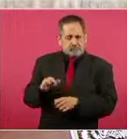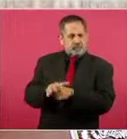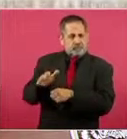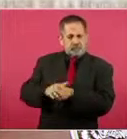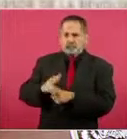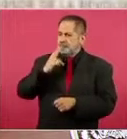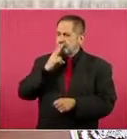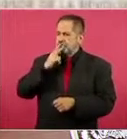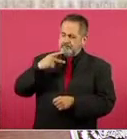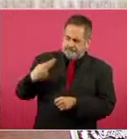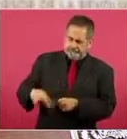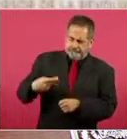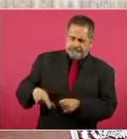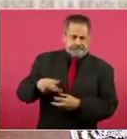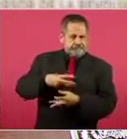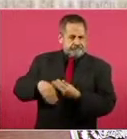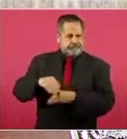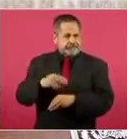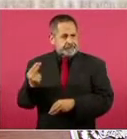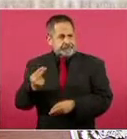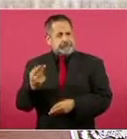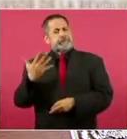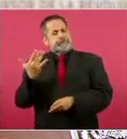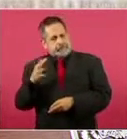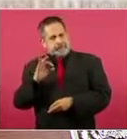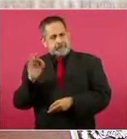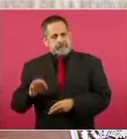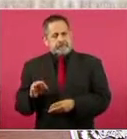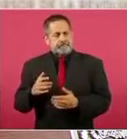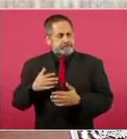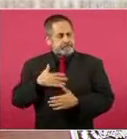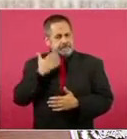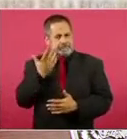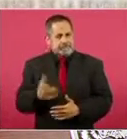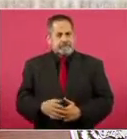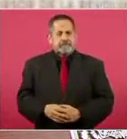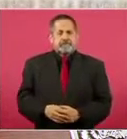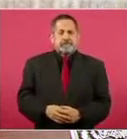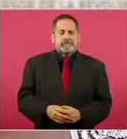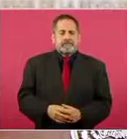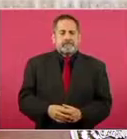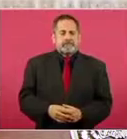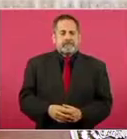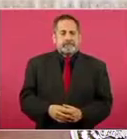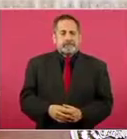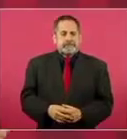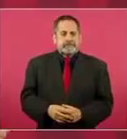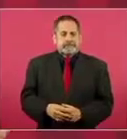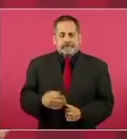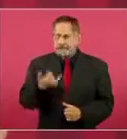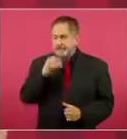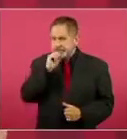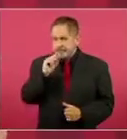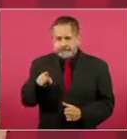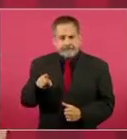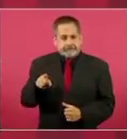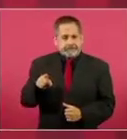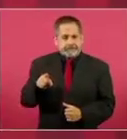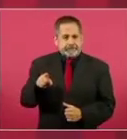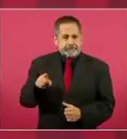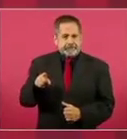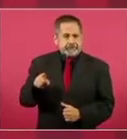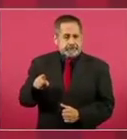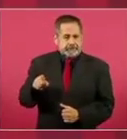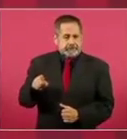se